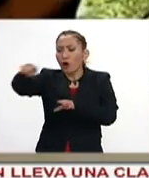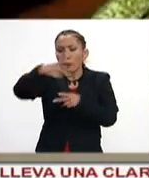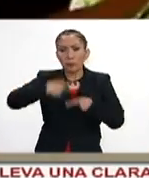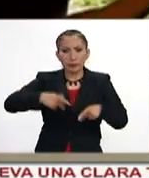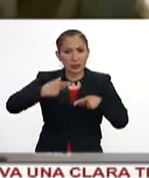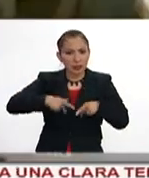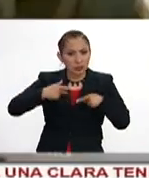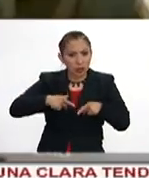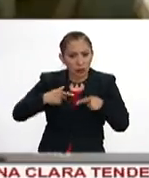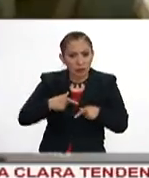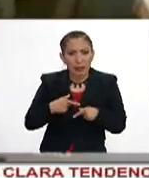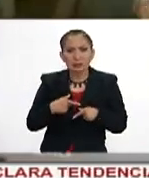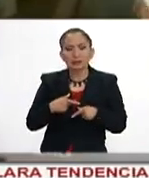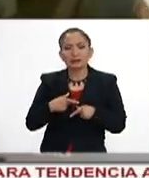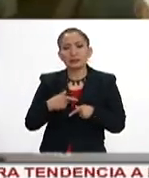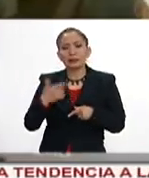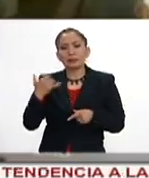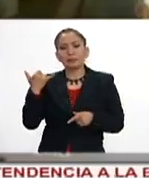civil